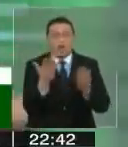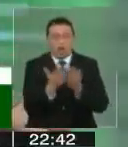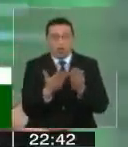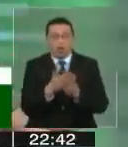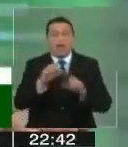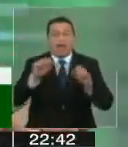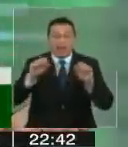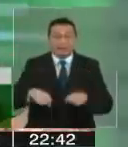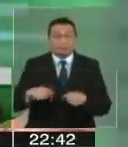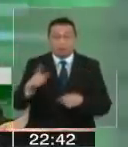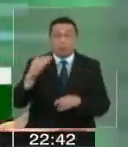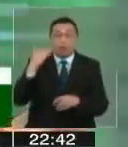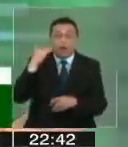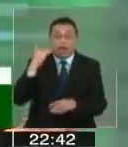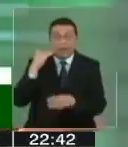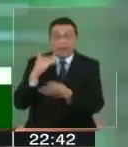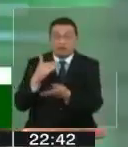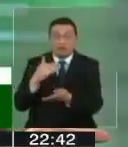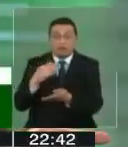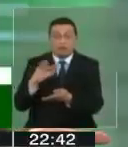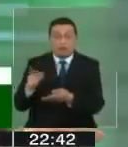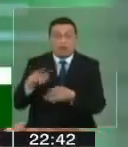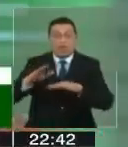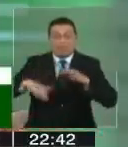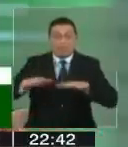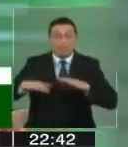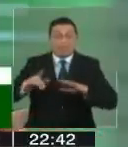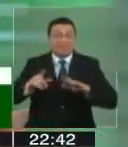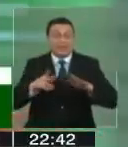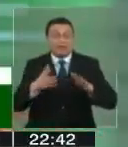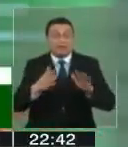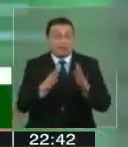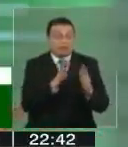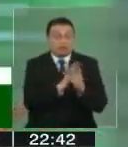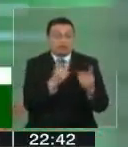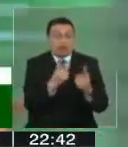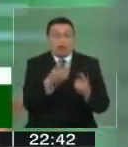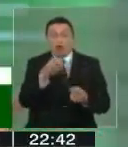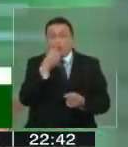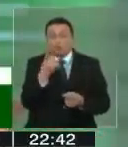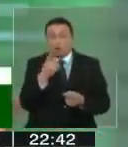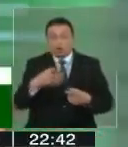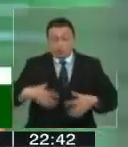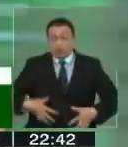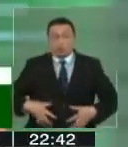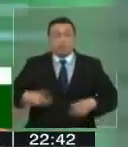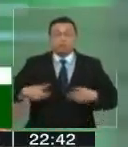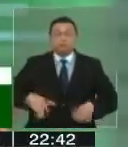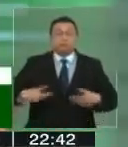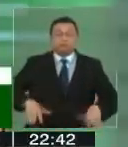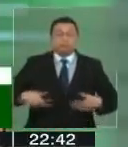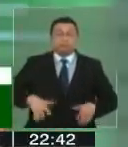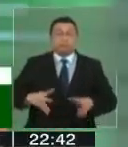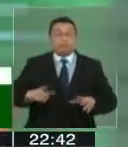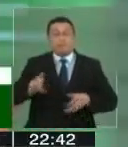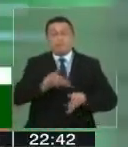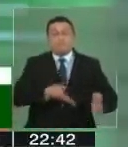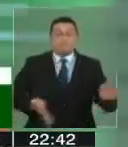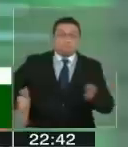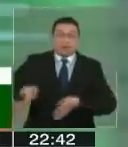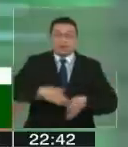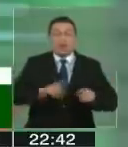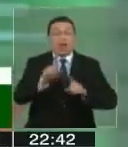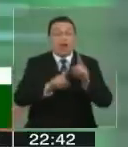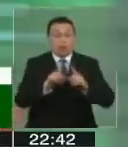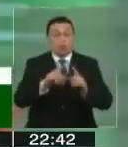además acepte un niño, tenemos que pensar que Pablo es dependiente 100%, no come solo y usa pañal, no controla el esfínter. Algunos niños Angelman sí